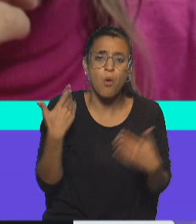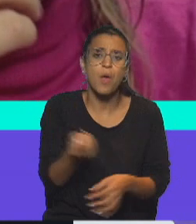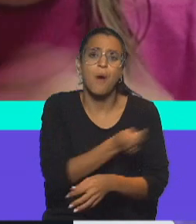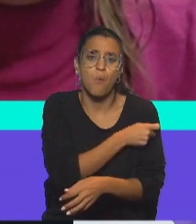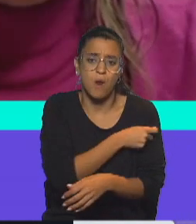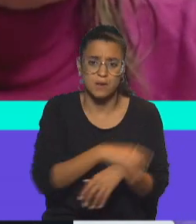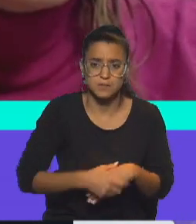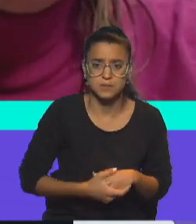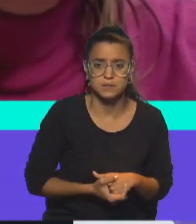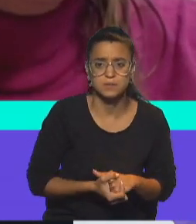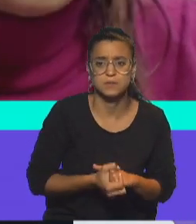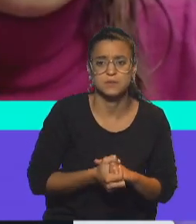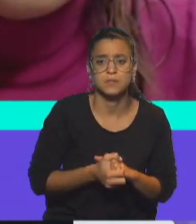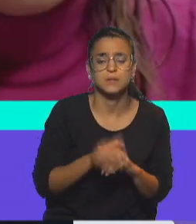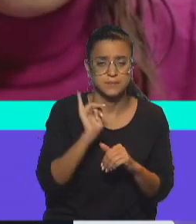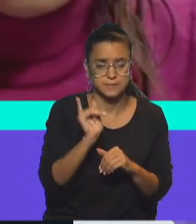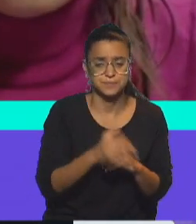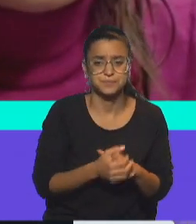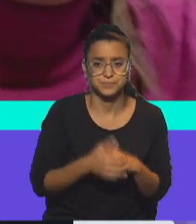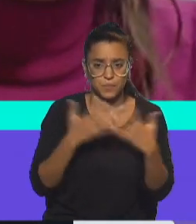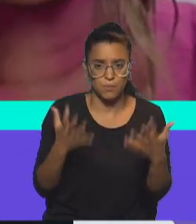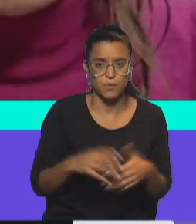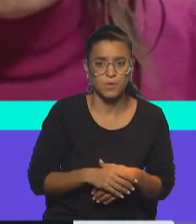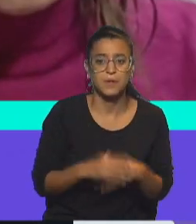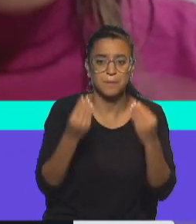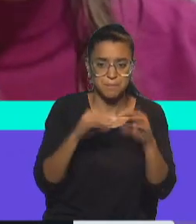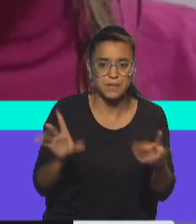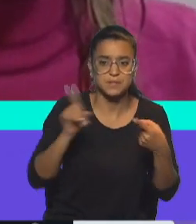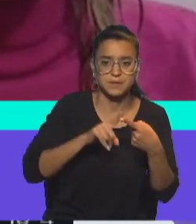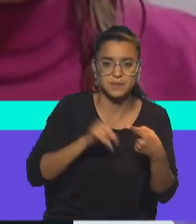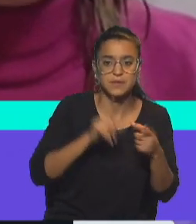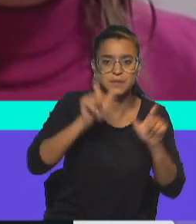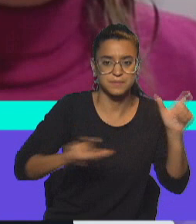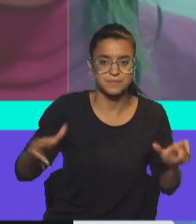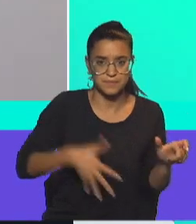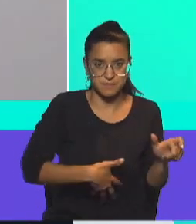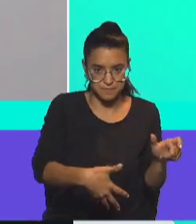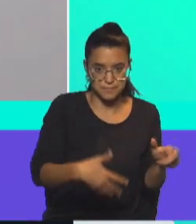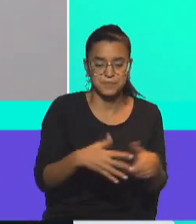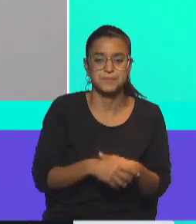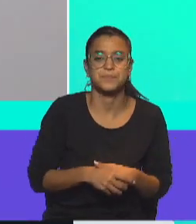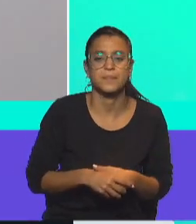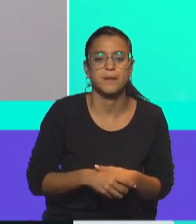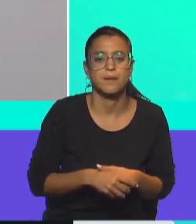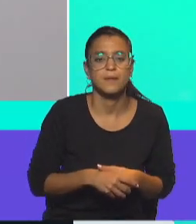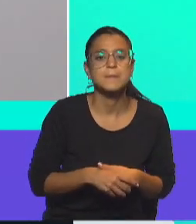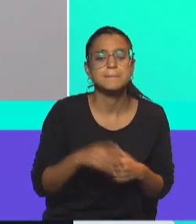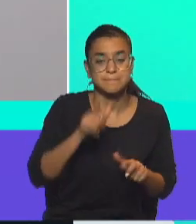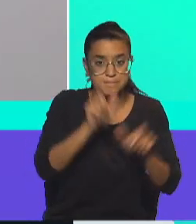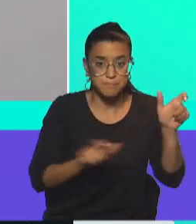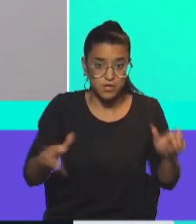vacunarse. Sí. Bueno, a ver, si querés empezamos con lo de las personas gestantes. Las